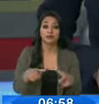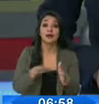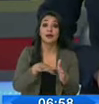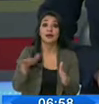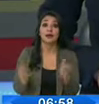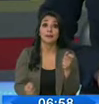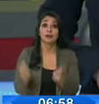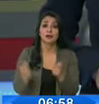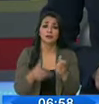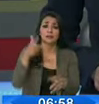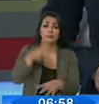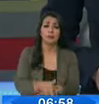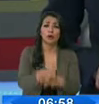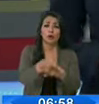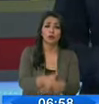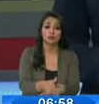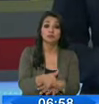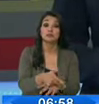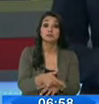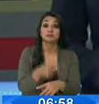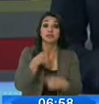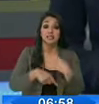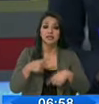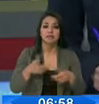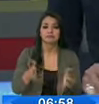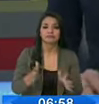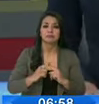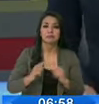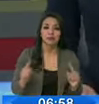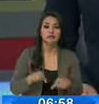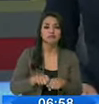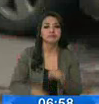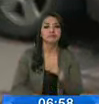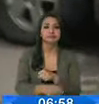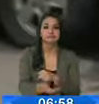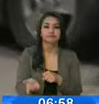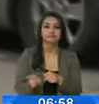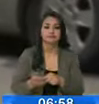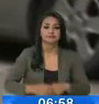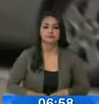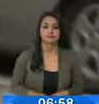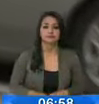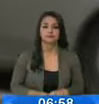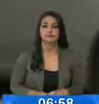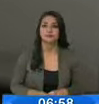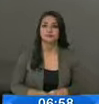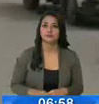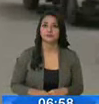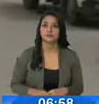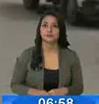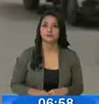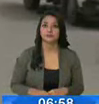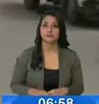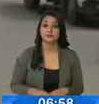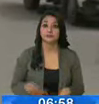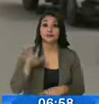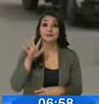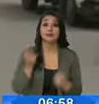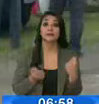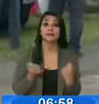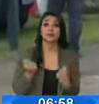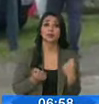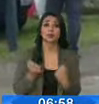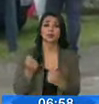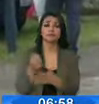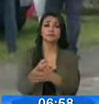acabó sobre un auto, no hubo heridos, pero sí pérdidas materiales. De esta manera quedaron 2 de los 5 vehículos involucrados